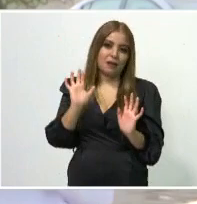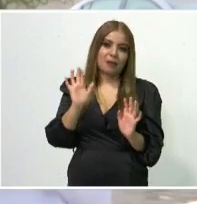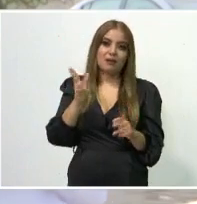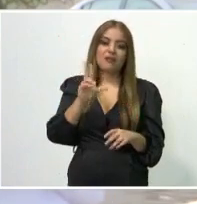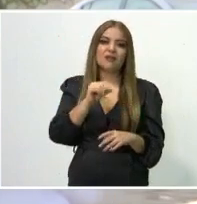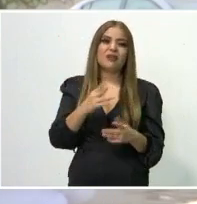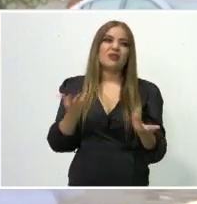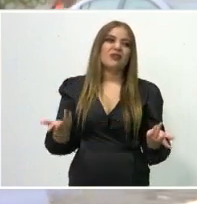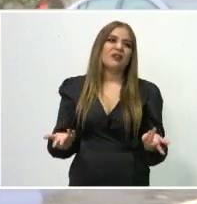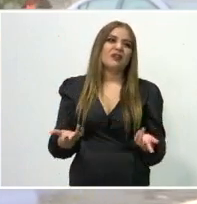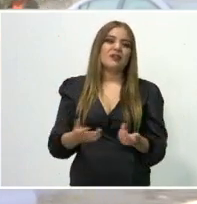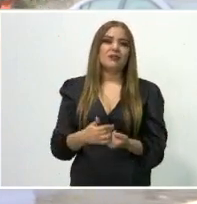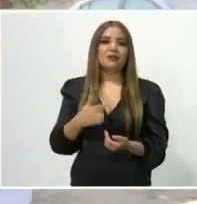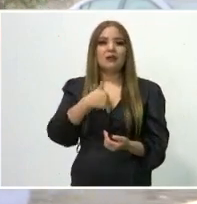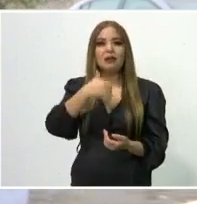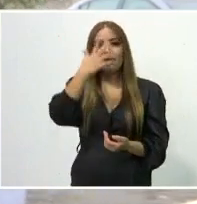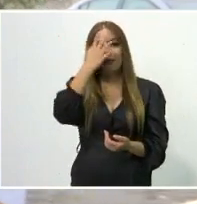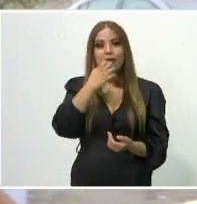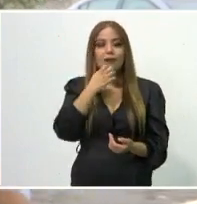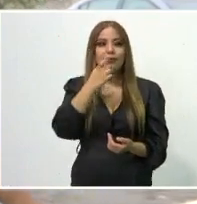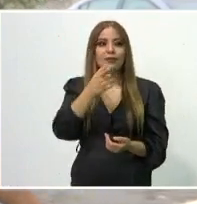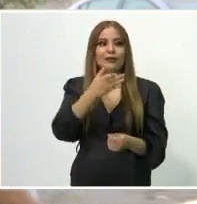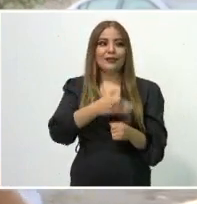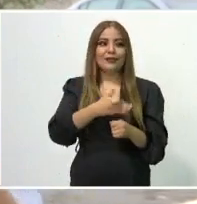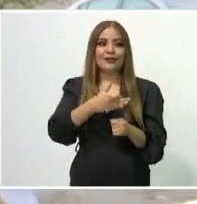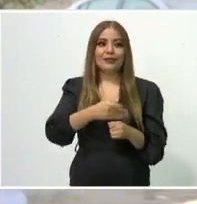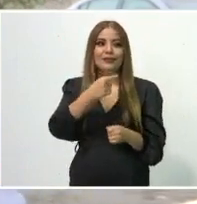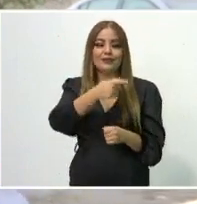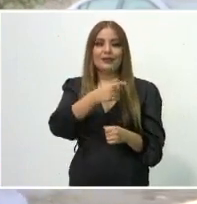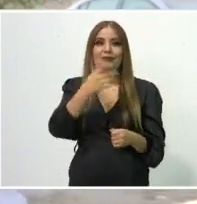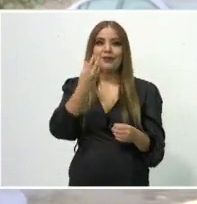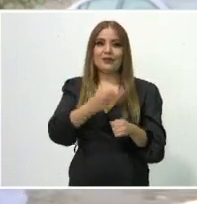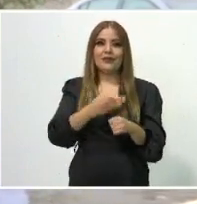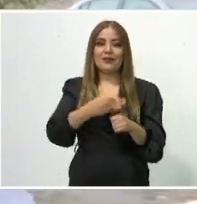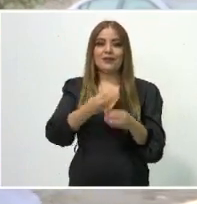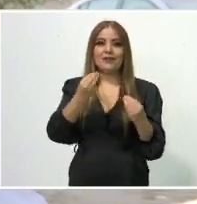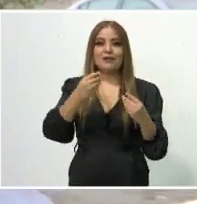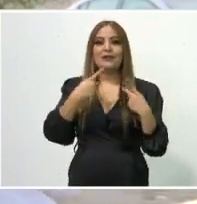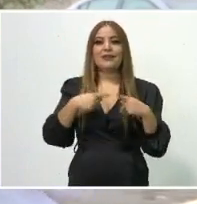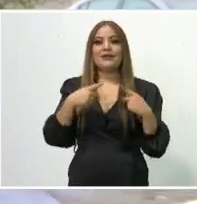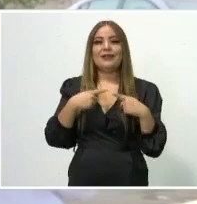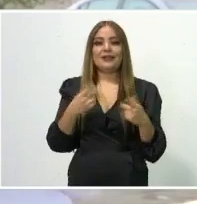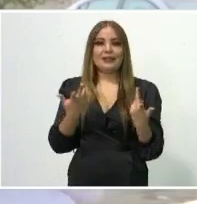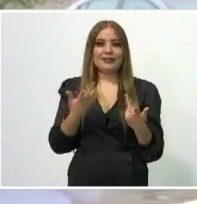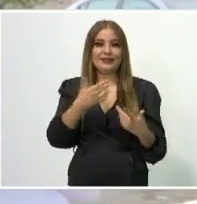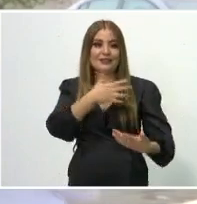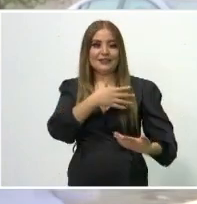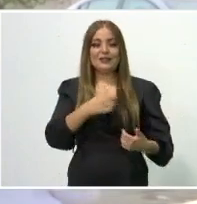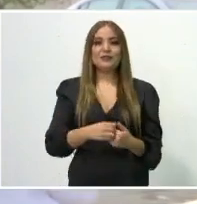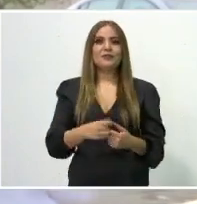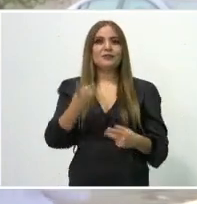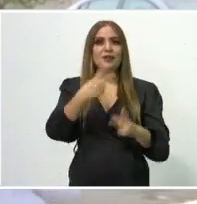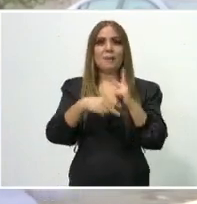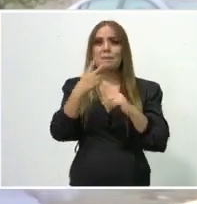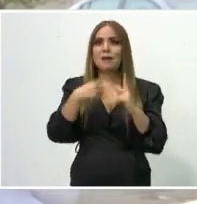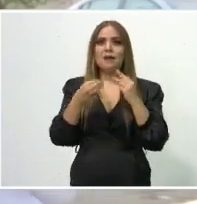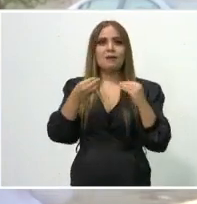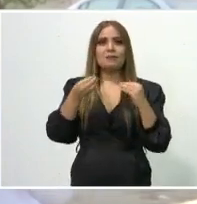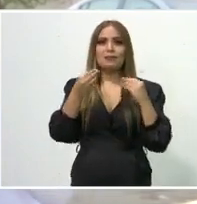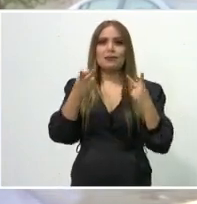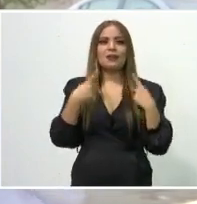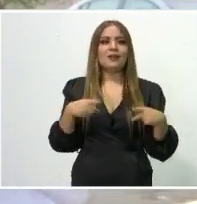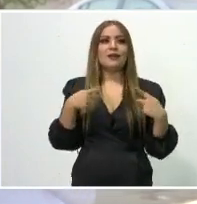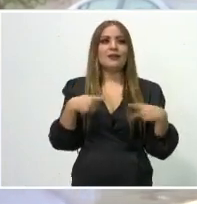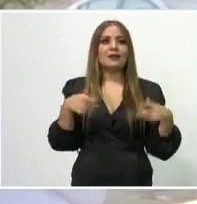nada dije, pues estaba muy triste, así como está ahorita, pero ahorita ya está bien engentado. Y empezaron a llegar mucha gente